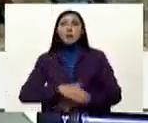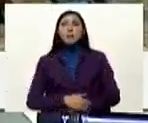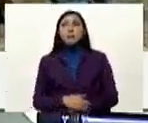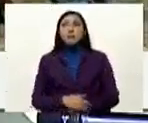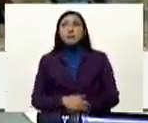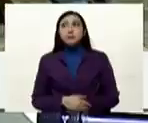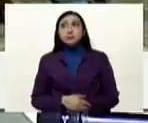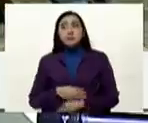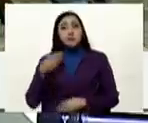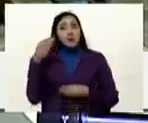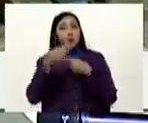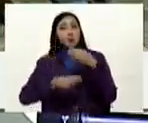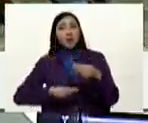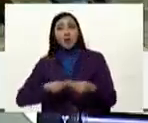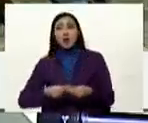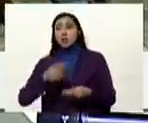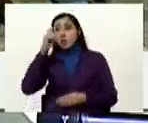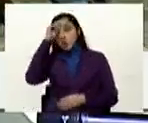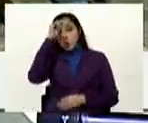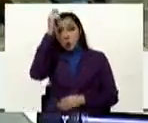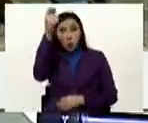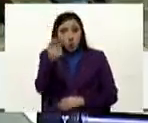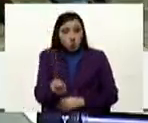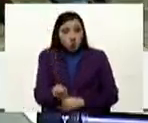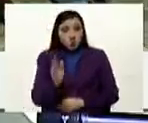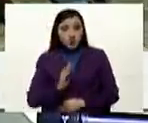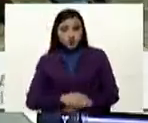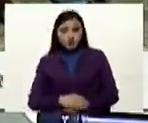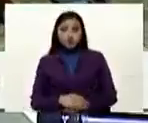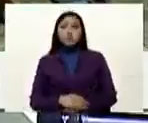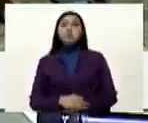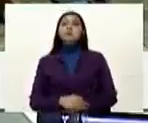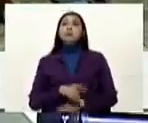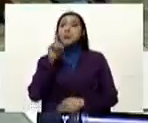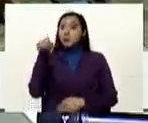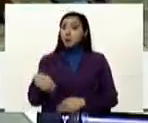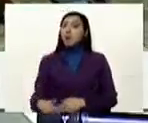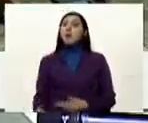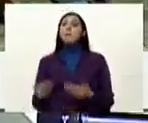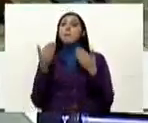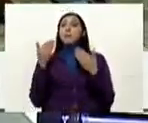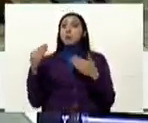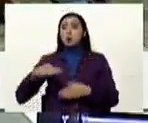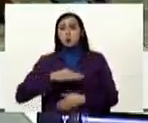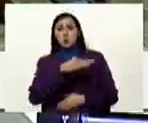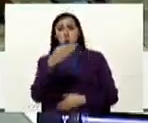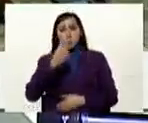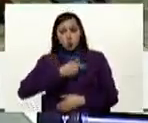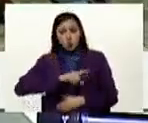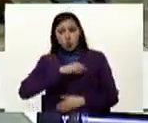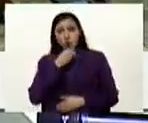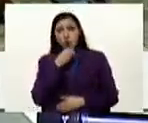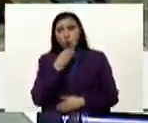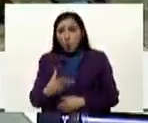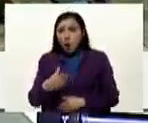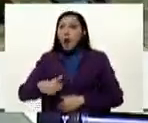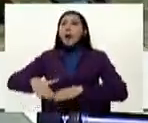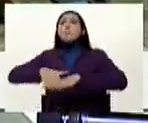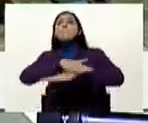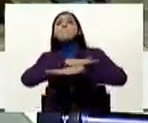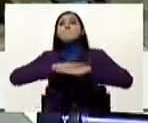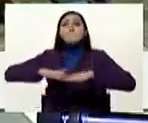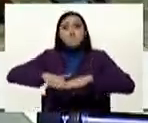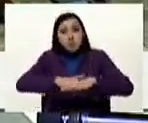Tiene que hacer un gran reconocimiento y tiene que pedir desde el alma de la España buena perdón a